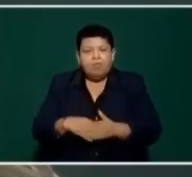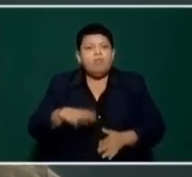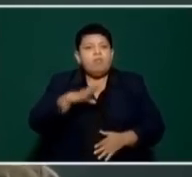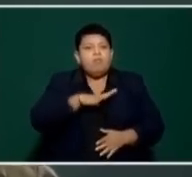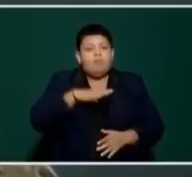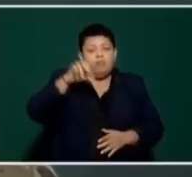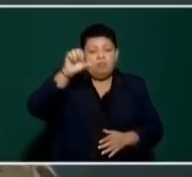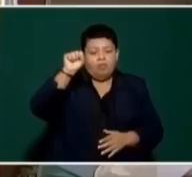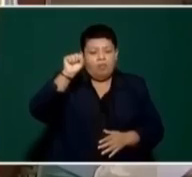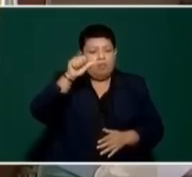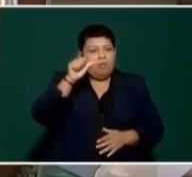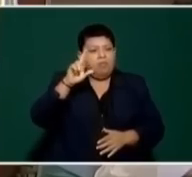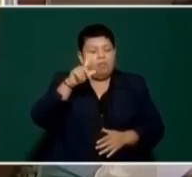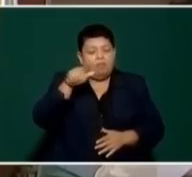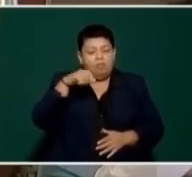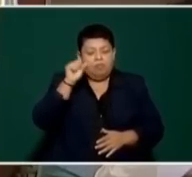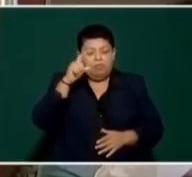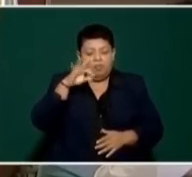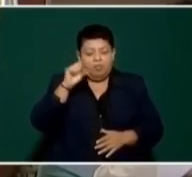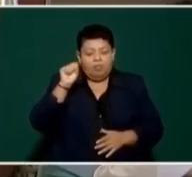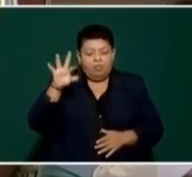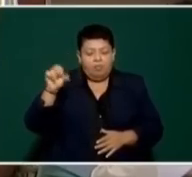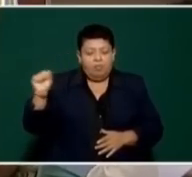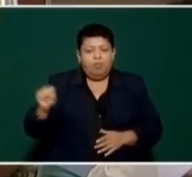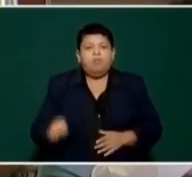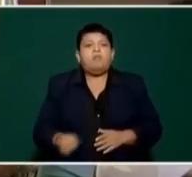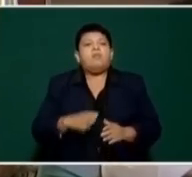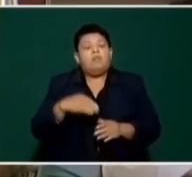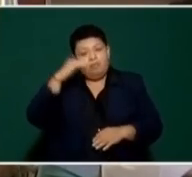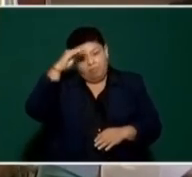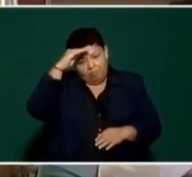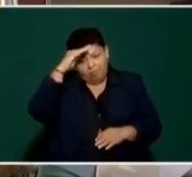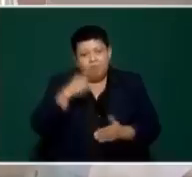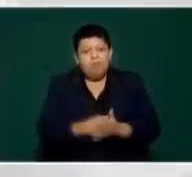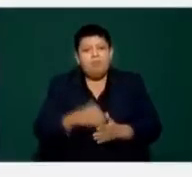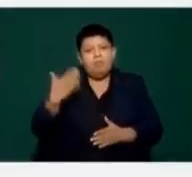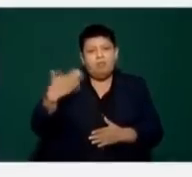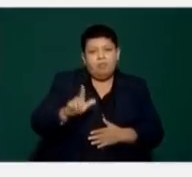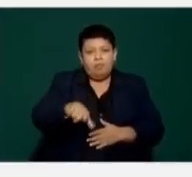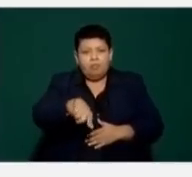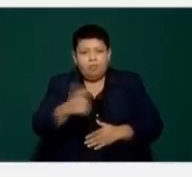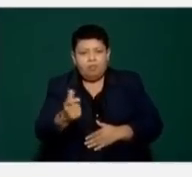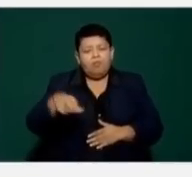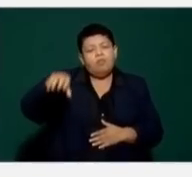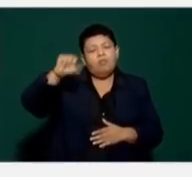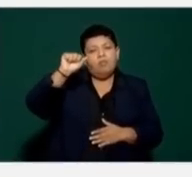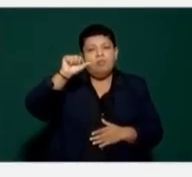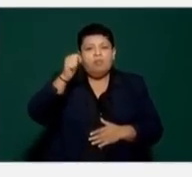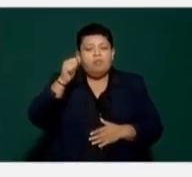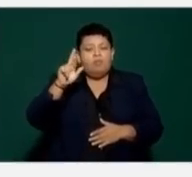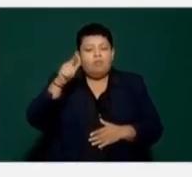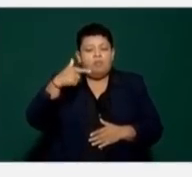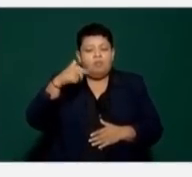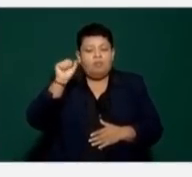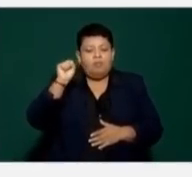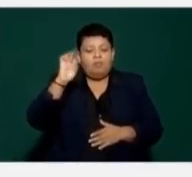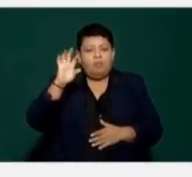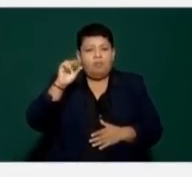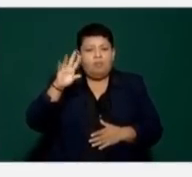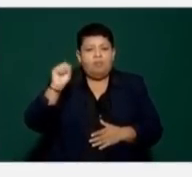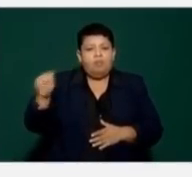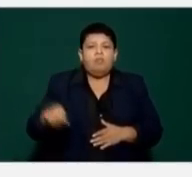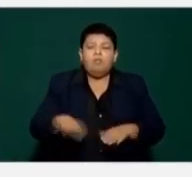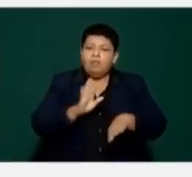de manera que pues estamos estimando que con unas 10 o 12 sargaceras que tengamos, más las barreras